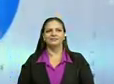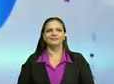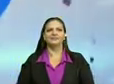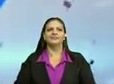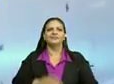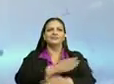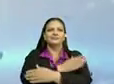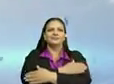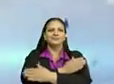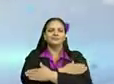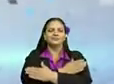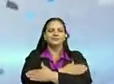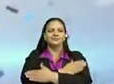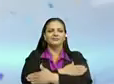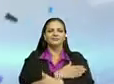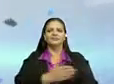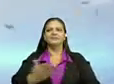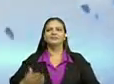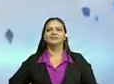¡Felicitaciones!